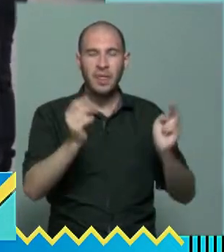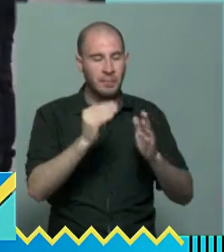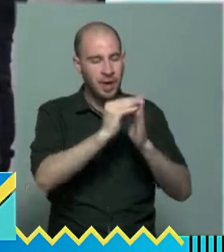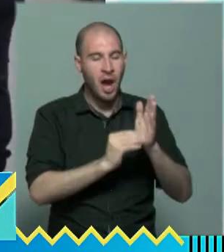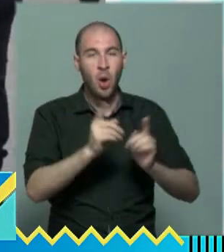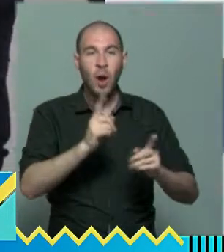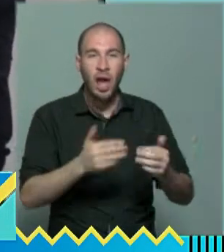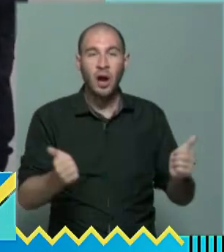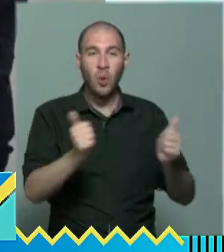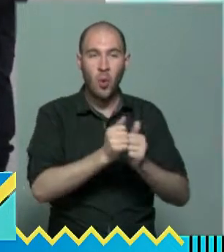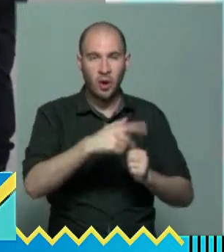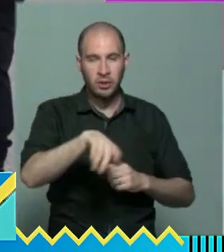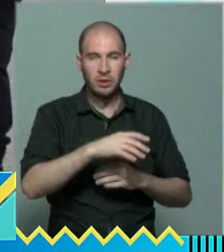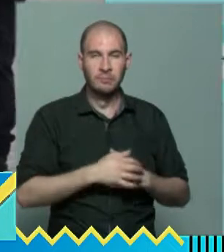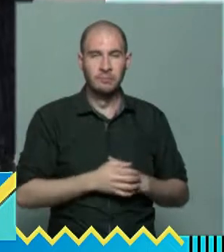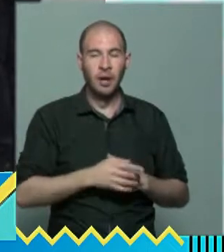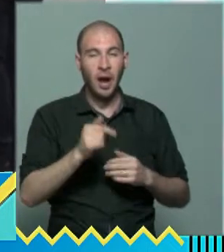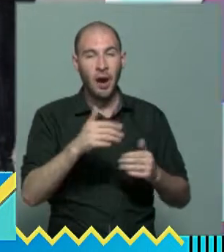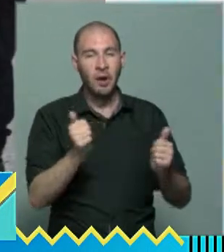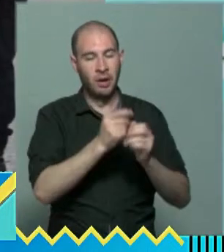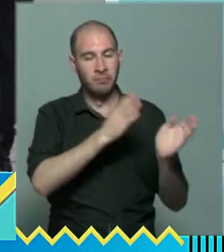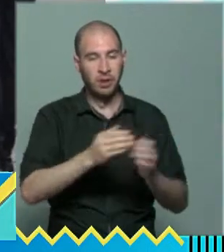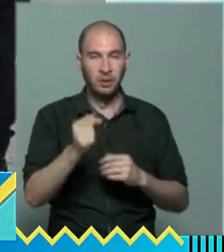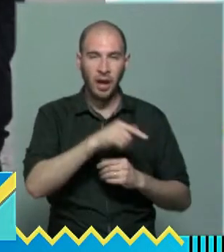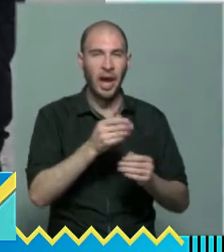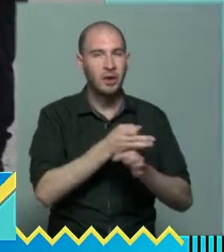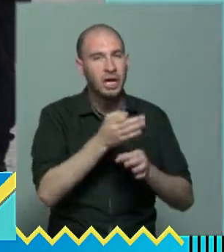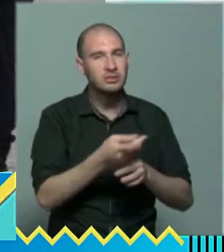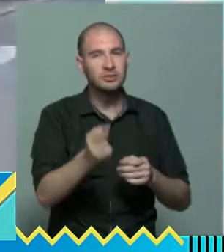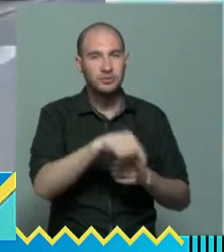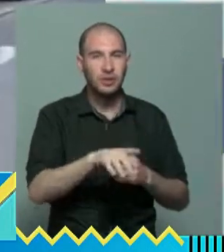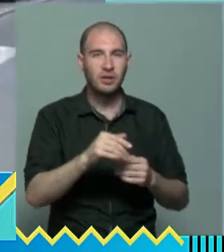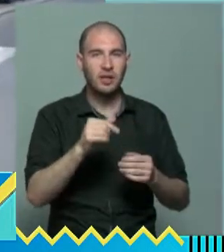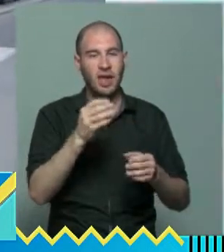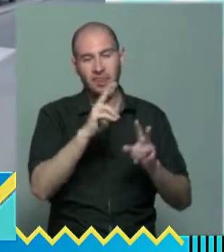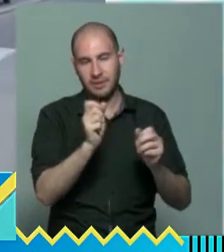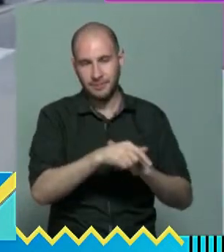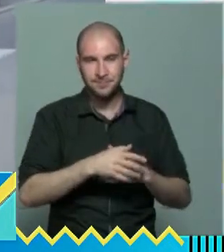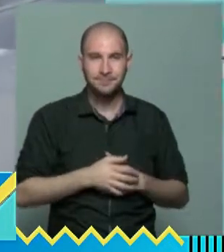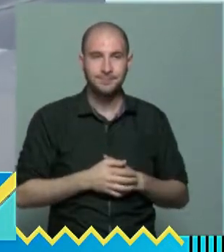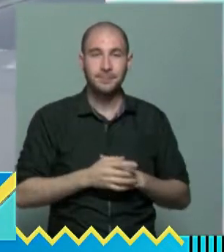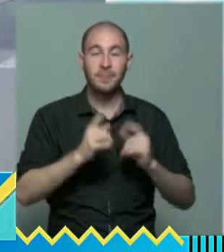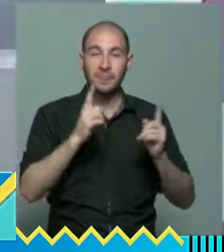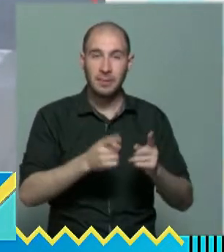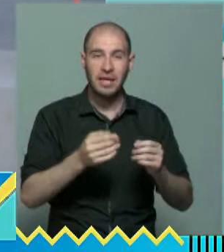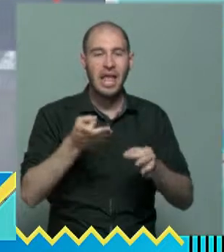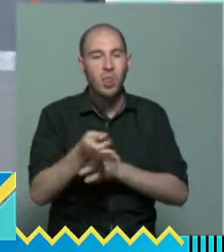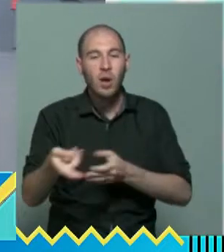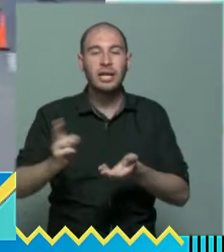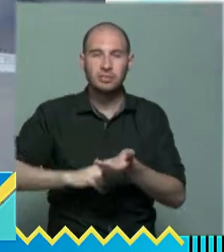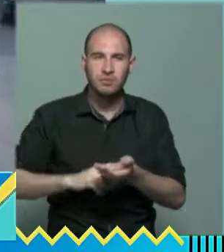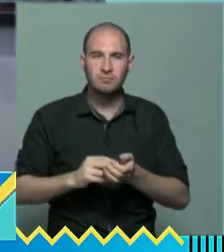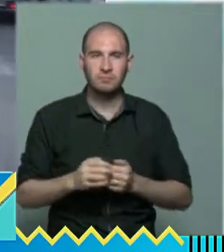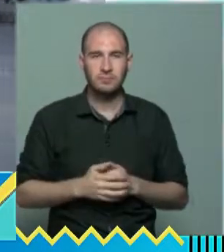para acompañarlo, ¿no es cierto? El Estado debe acompañar este proceso de educación en ese aspecto. Y hablar de reeducación,